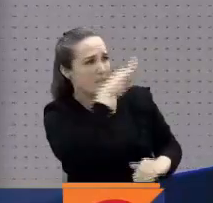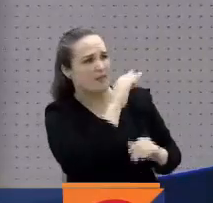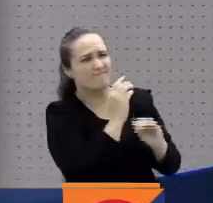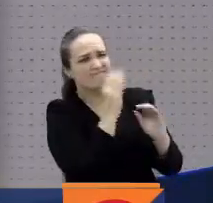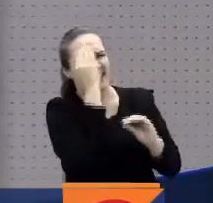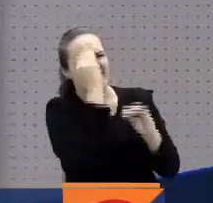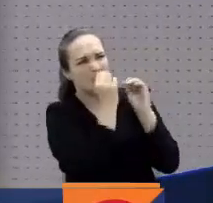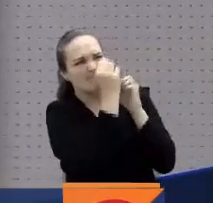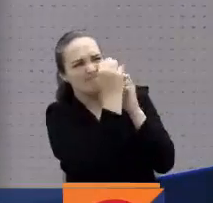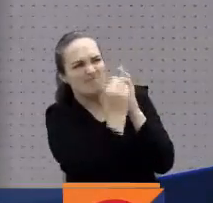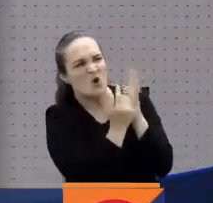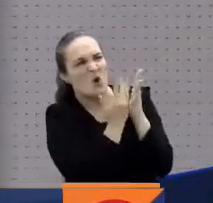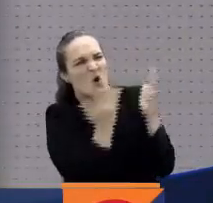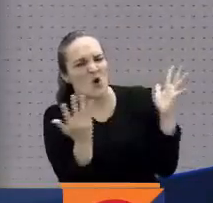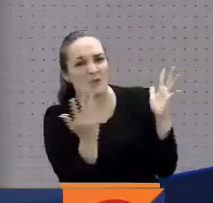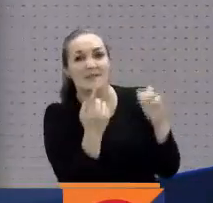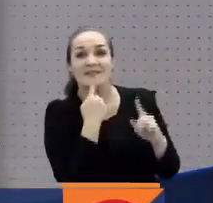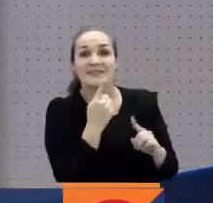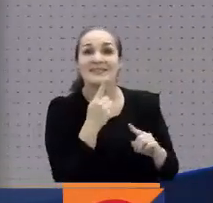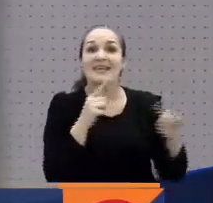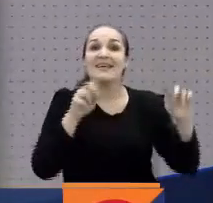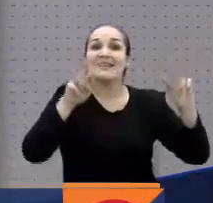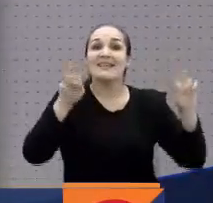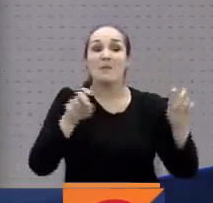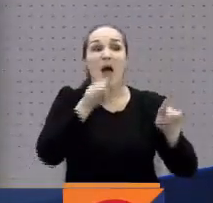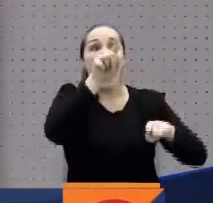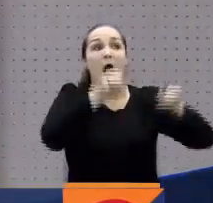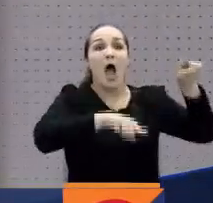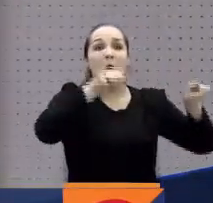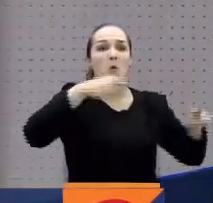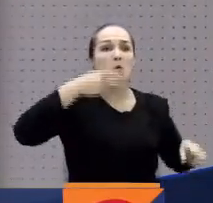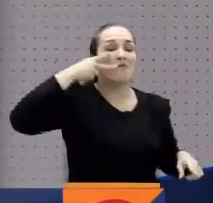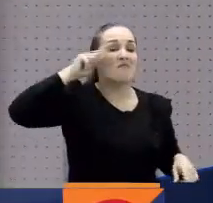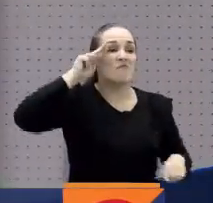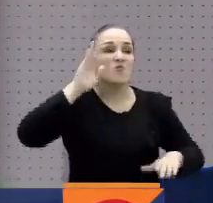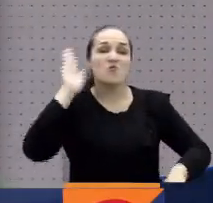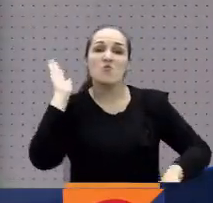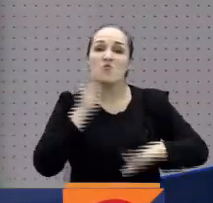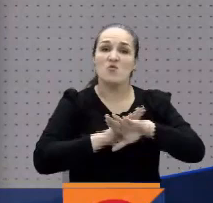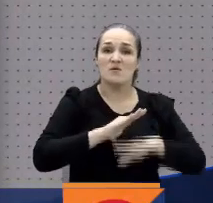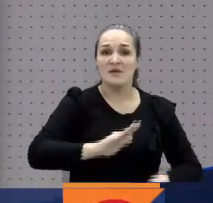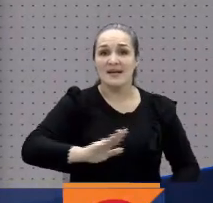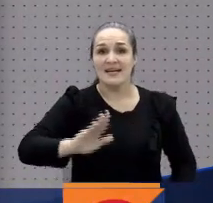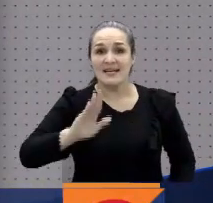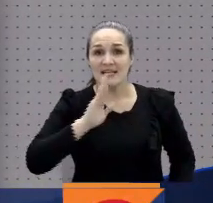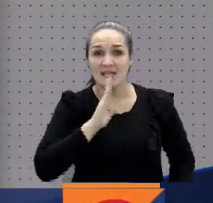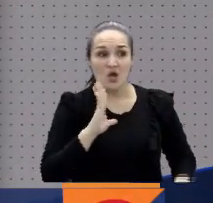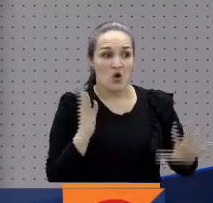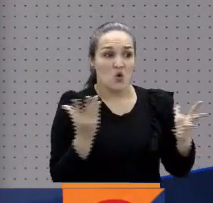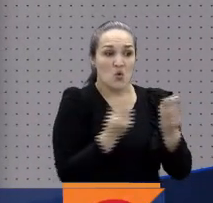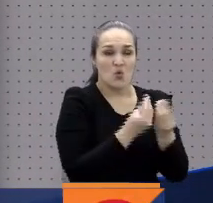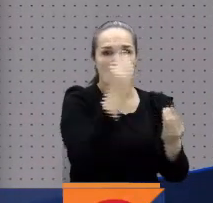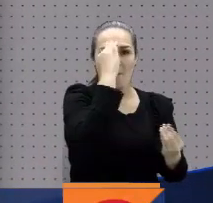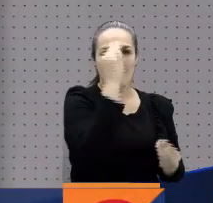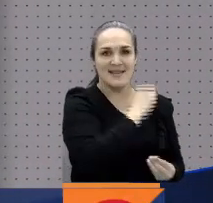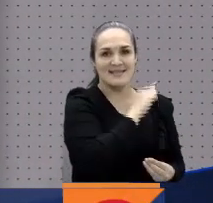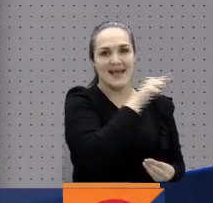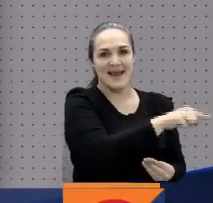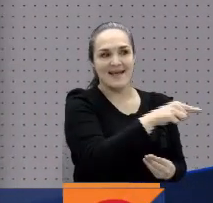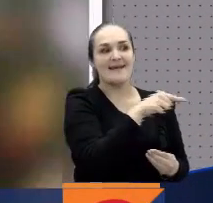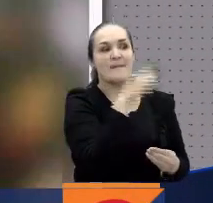grupo ilegal aseguró que hay intentos de saboteo y culpó de esta situación a miembros de las fuerzas militares,